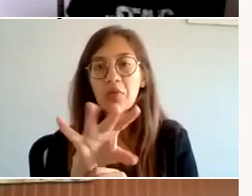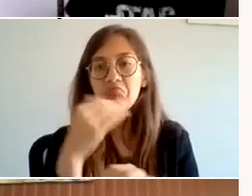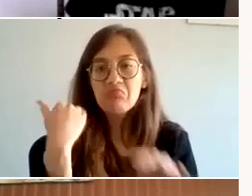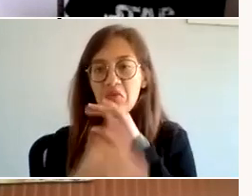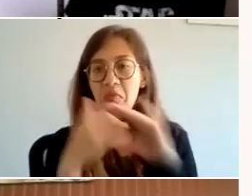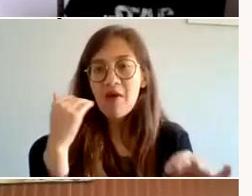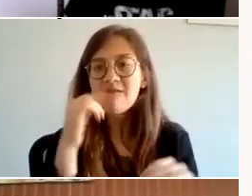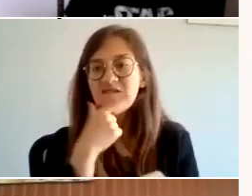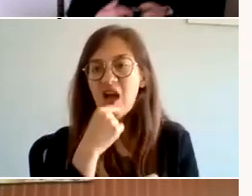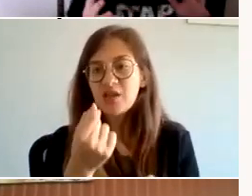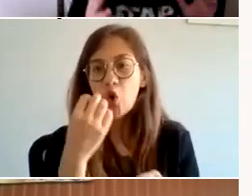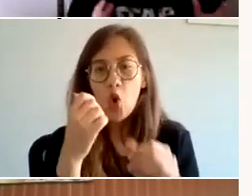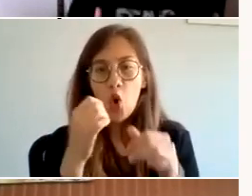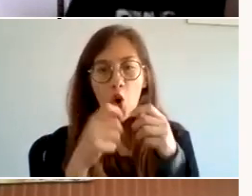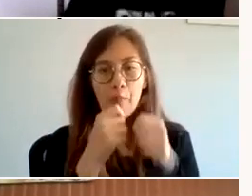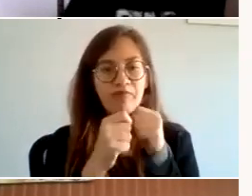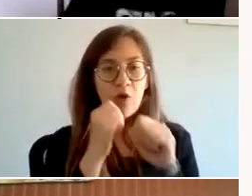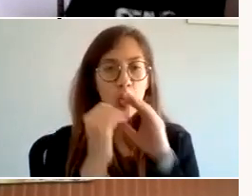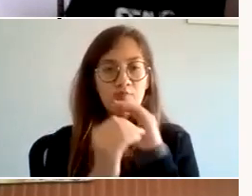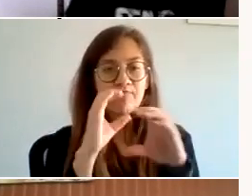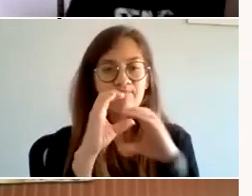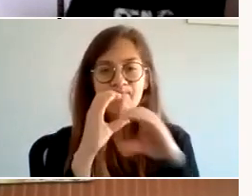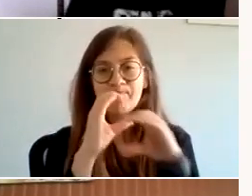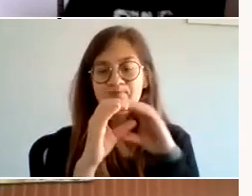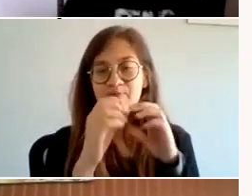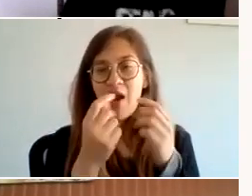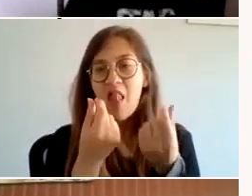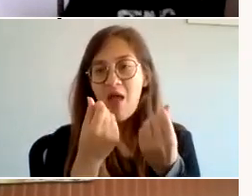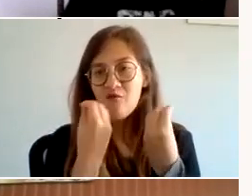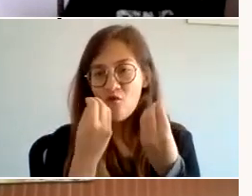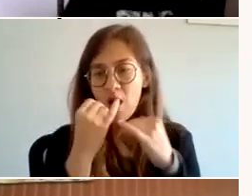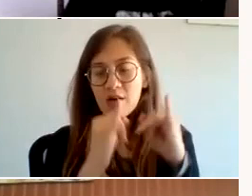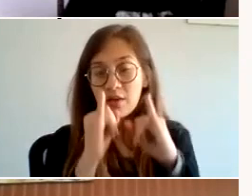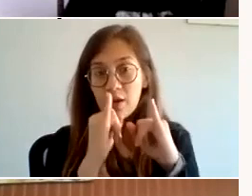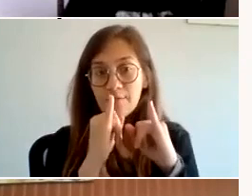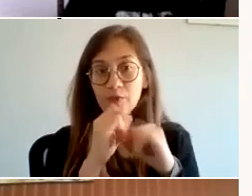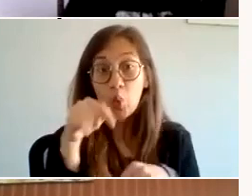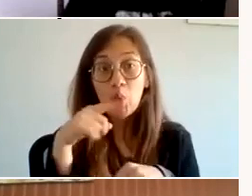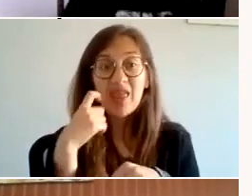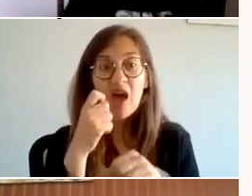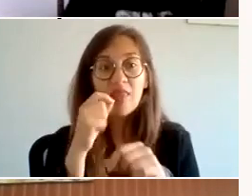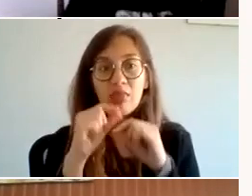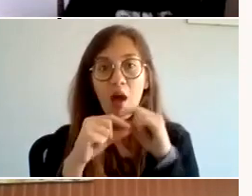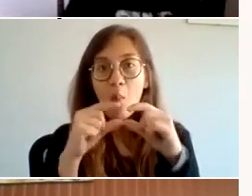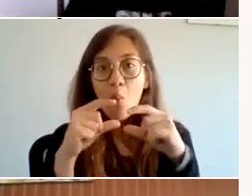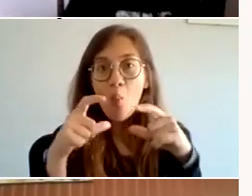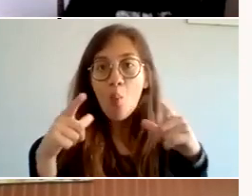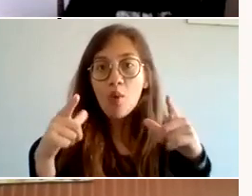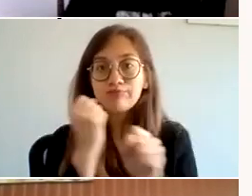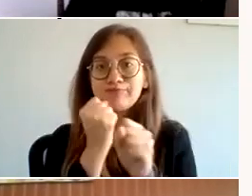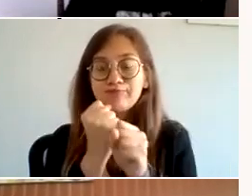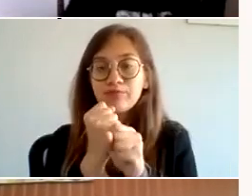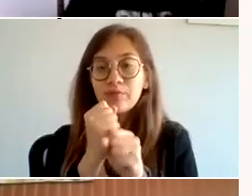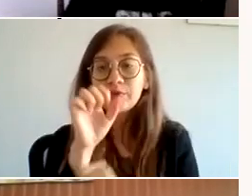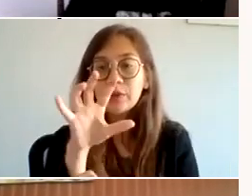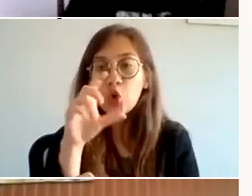multimedia, tener conversaciones más o menos de alta calidad. Y hoy en día ya se está trabajando en lo que se conoce